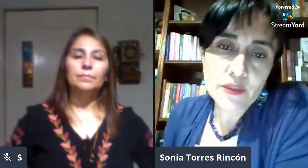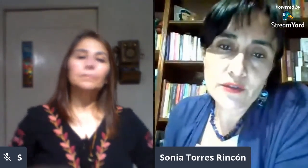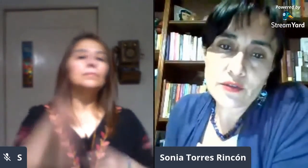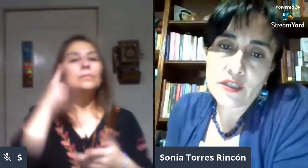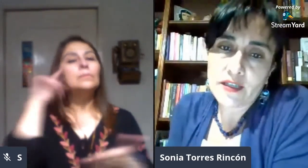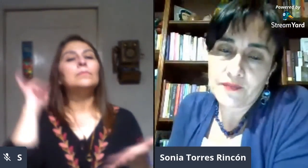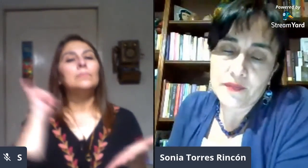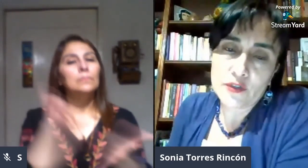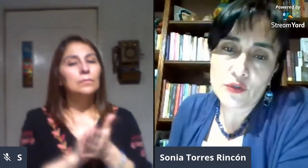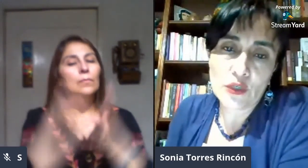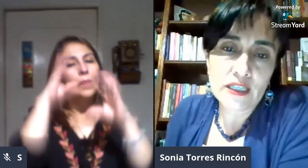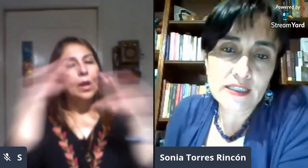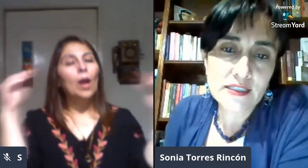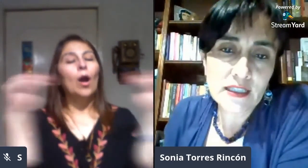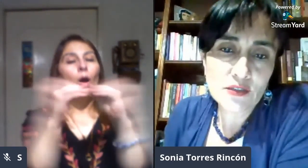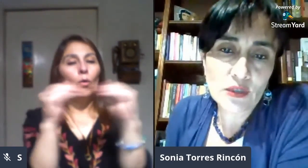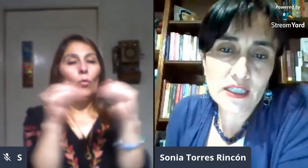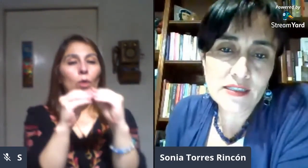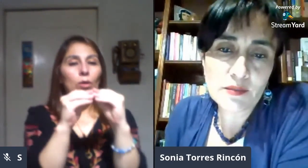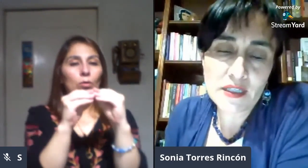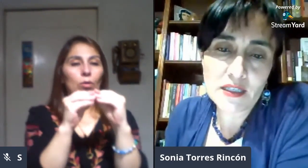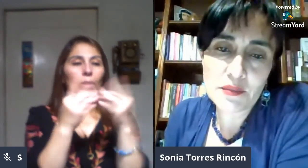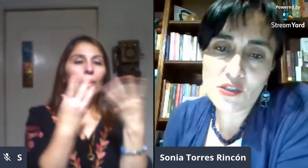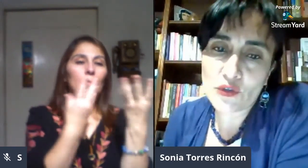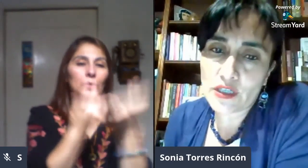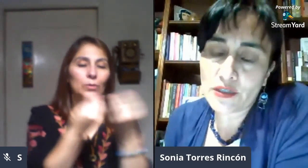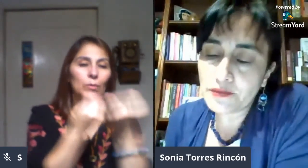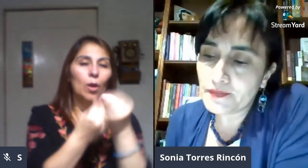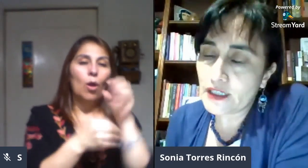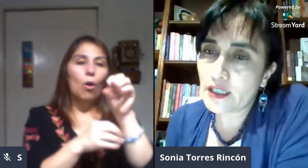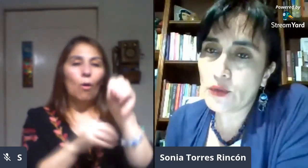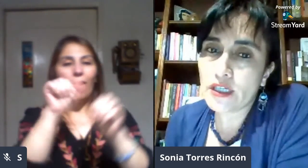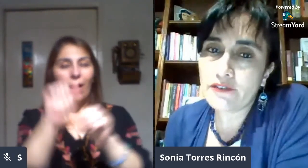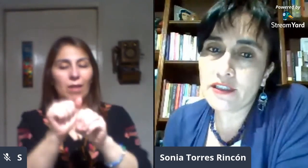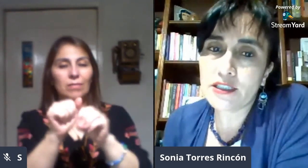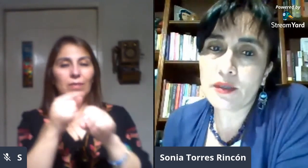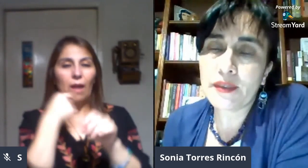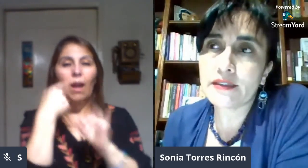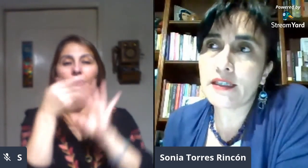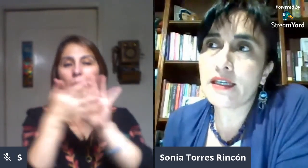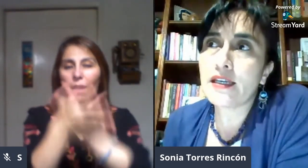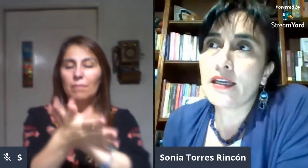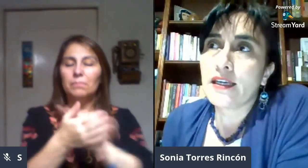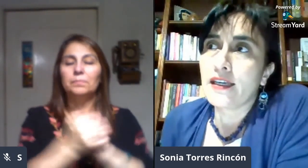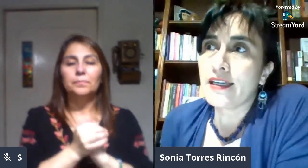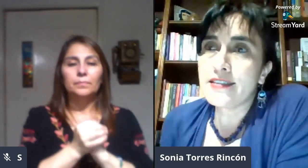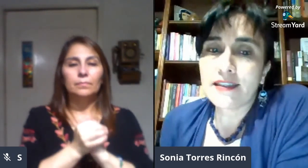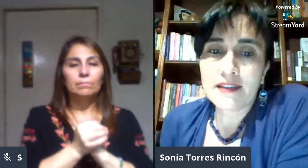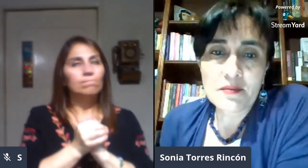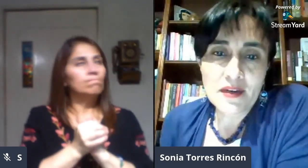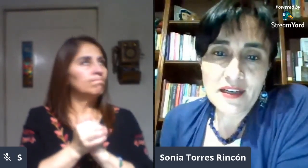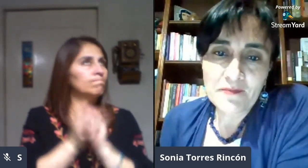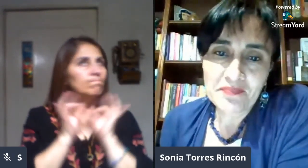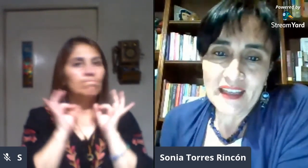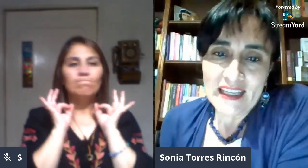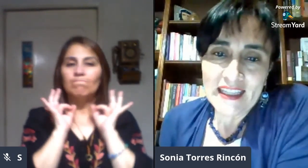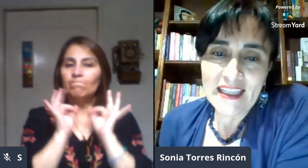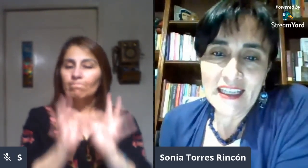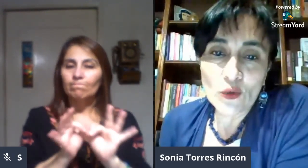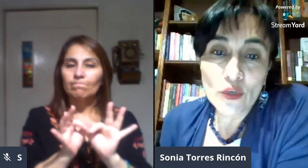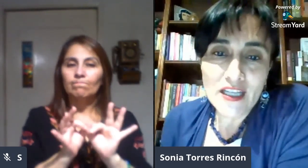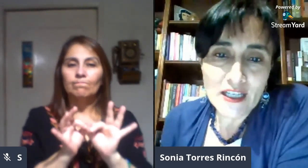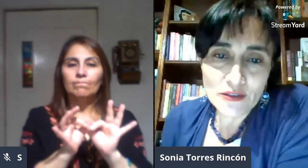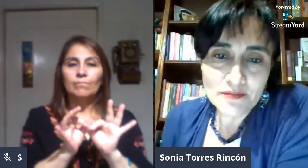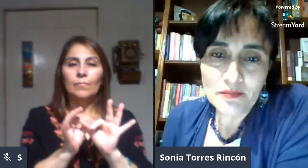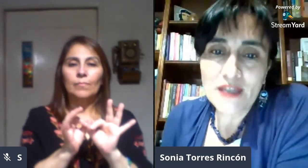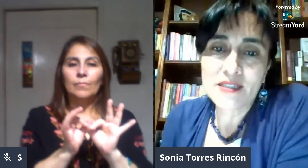los argumentos que los colegas y las colegas también han mencionado. Creo que efectivamente este tema